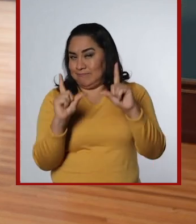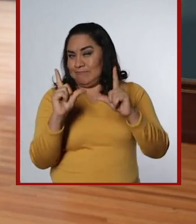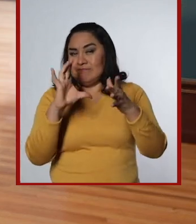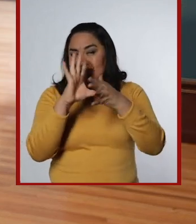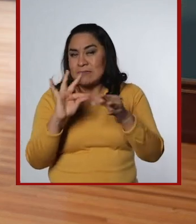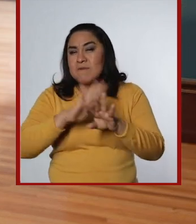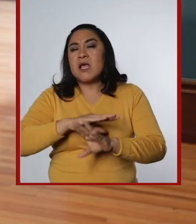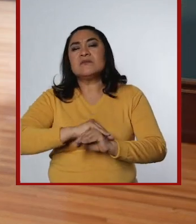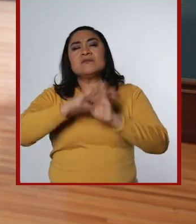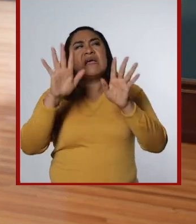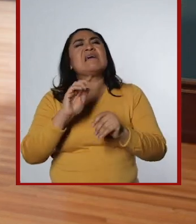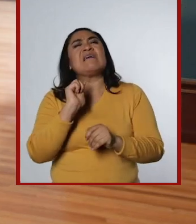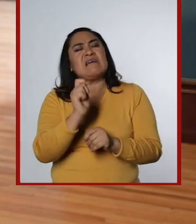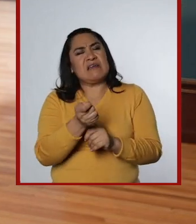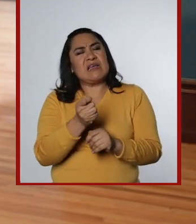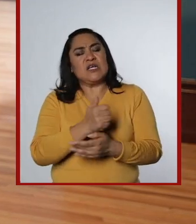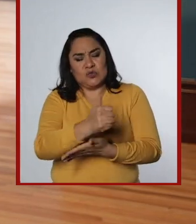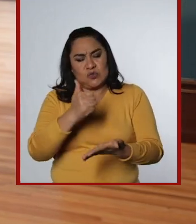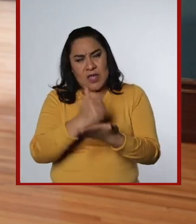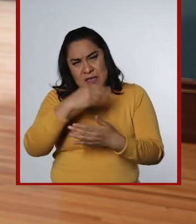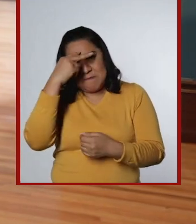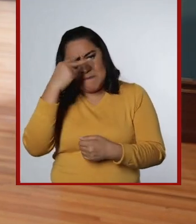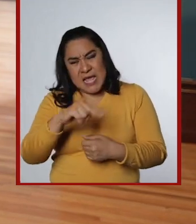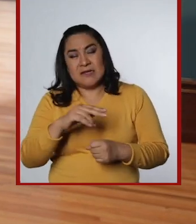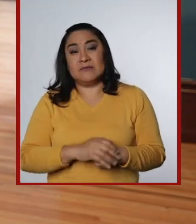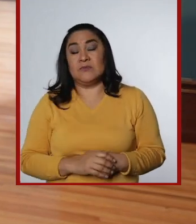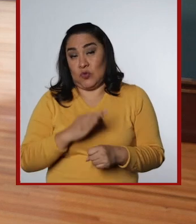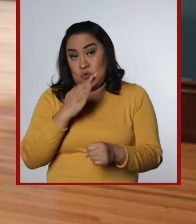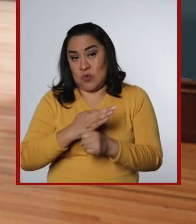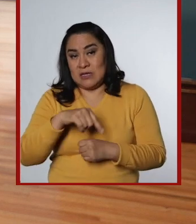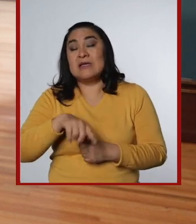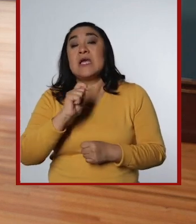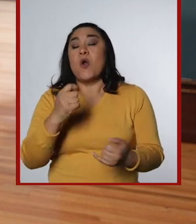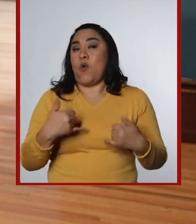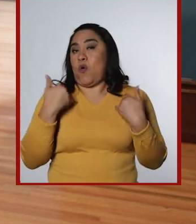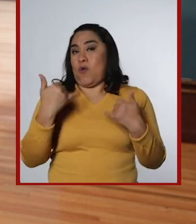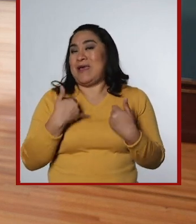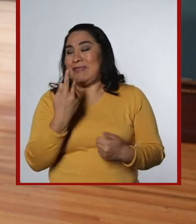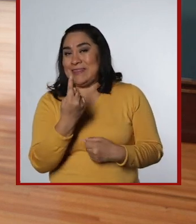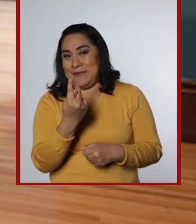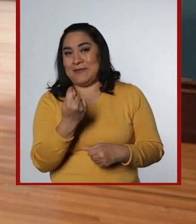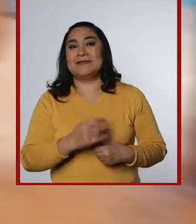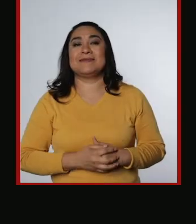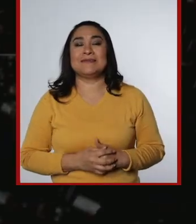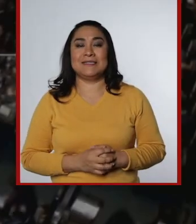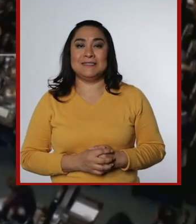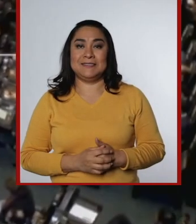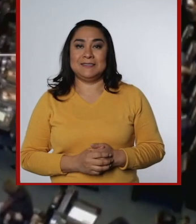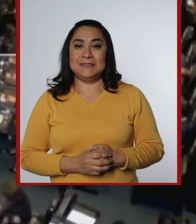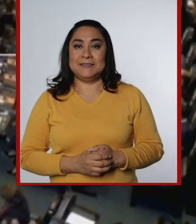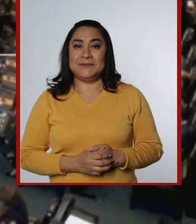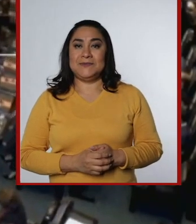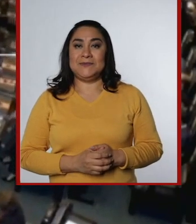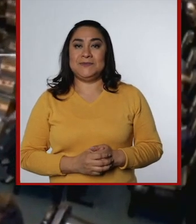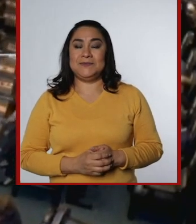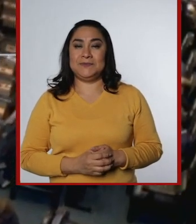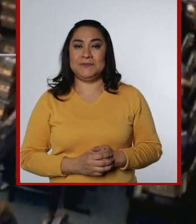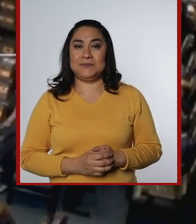siguiente cápsula nos dará más claridad acerca del tema en la Ciudad de México. Estamos en Jóvenes en TV.